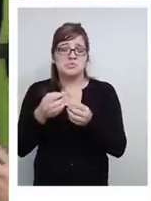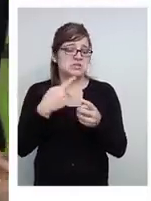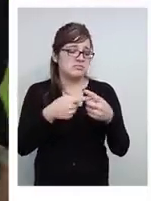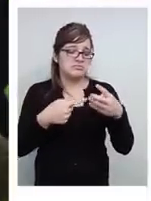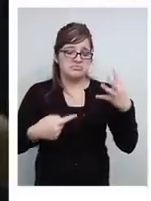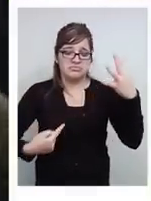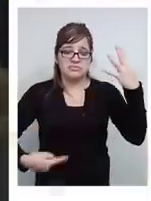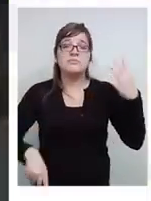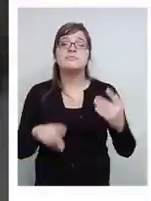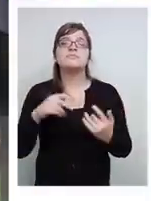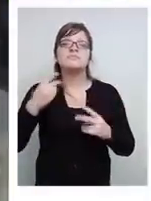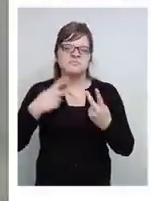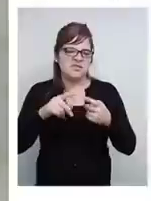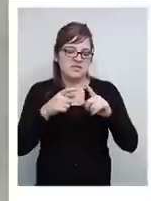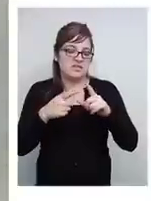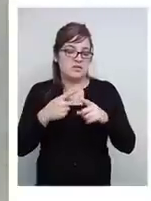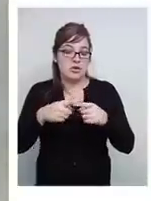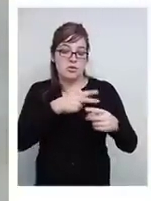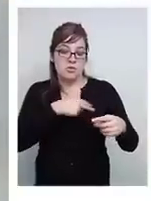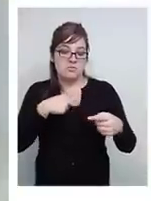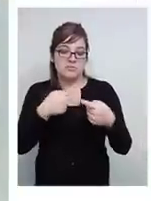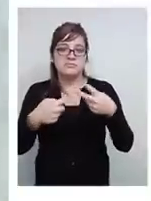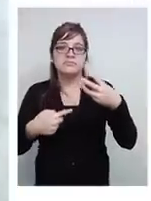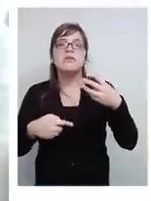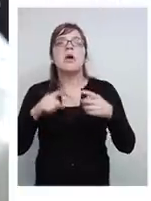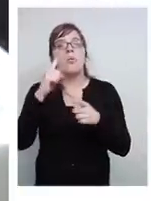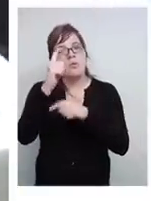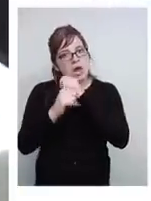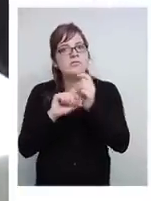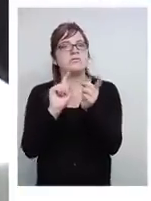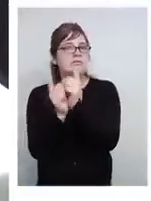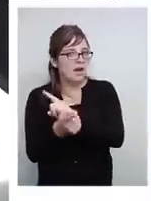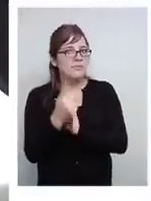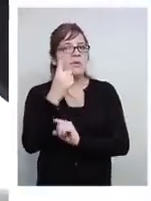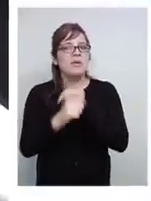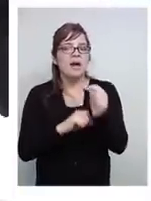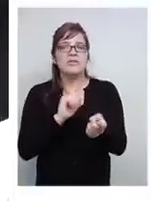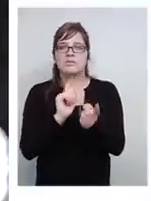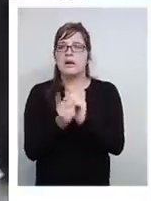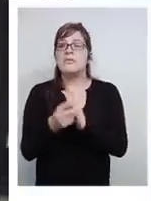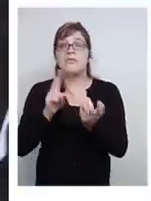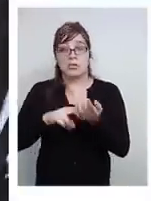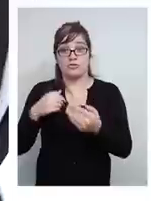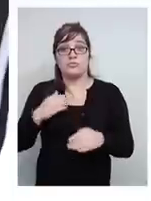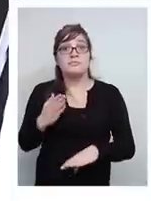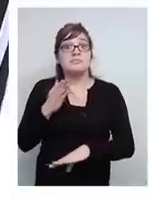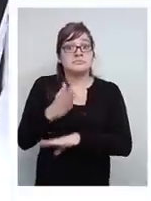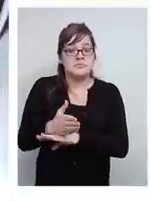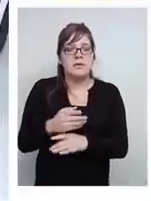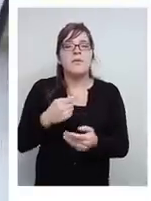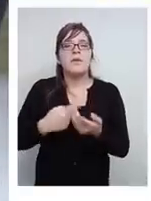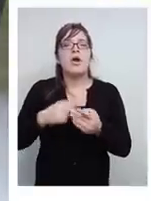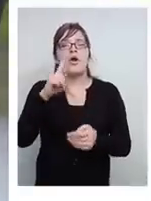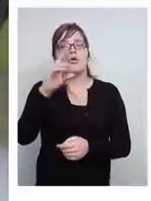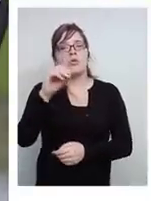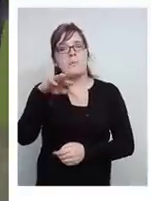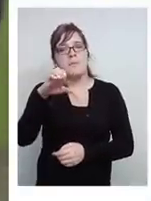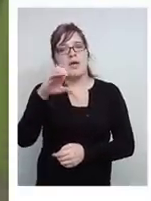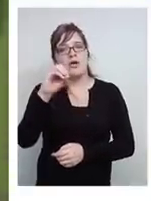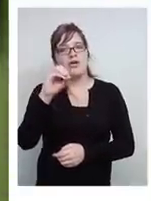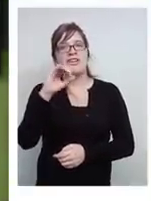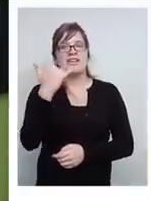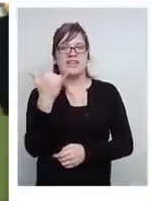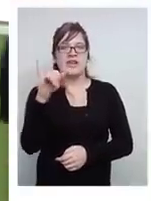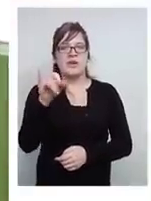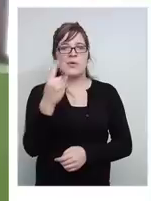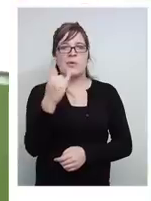cantidad innumerable de títulos que se van reponiendo cada año. En realidad, desde que yo llegué a la compañía hemos hecho, por ejemplo, también Romeo y Julieta, La